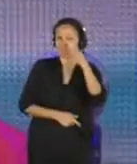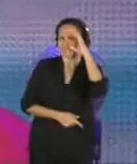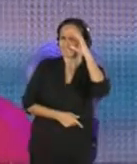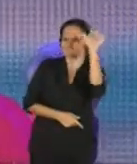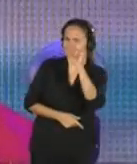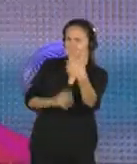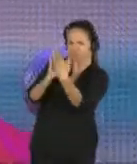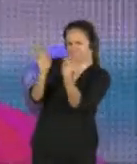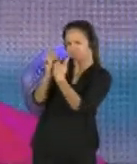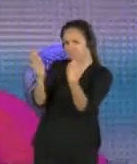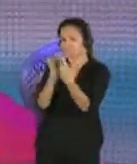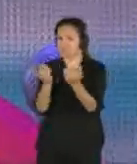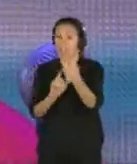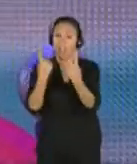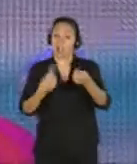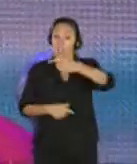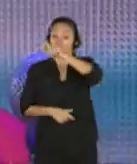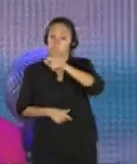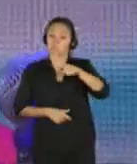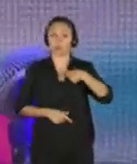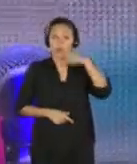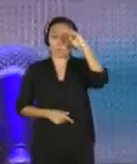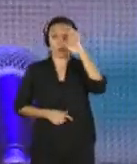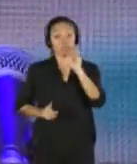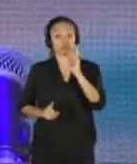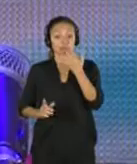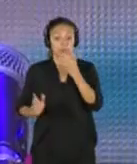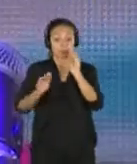De por qué algunos solo se preocupan cuando hay